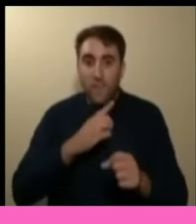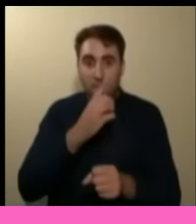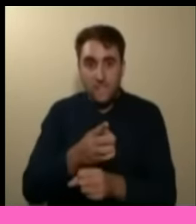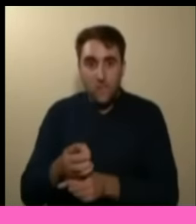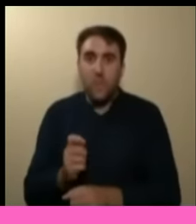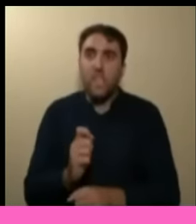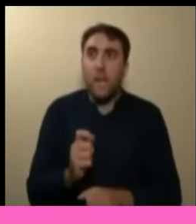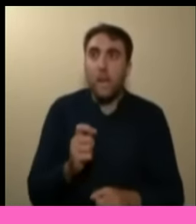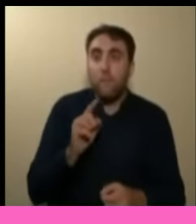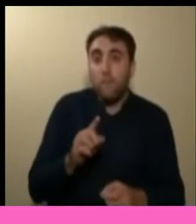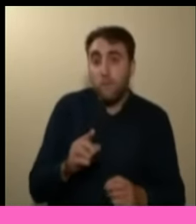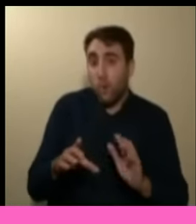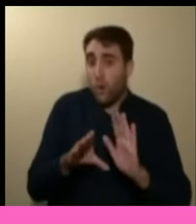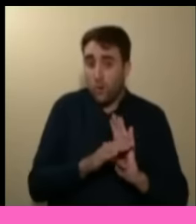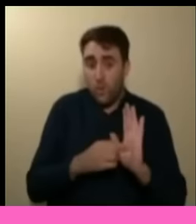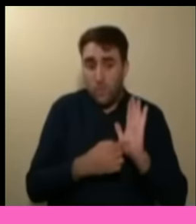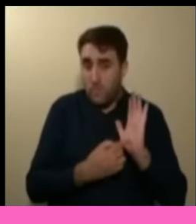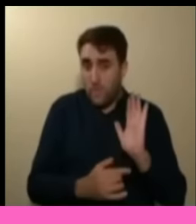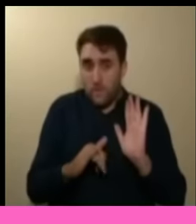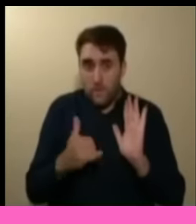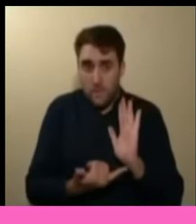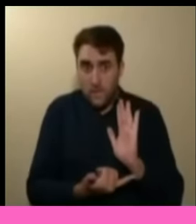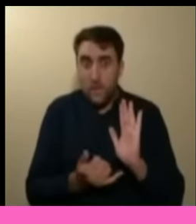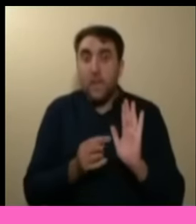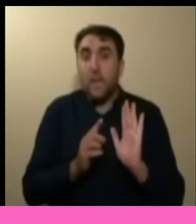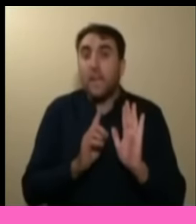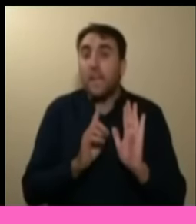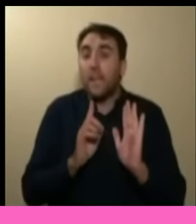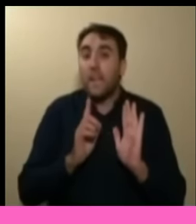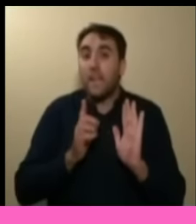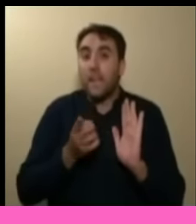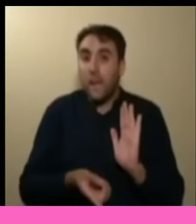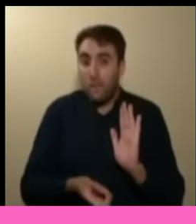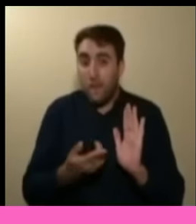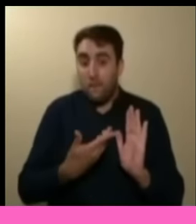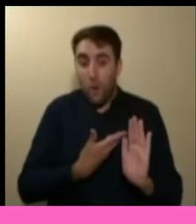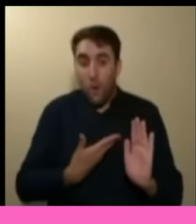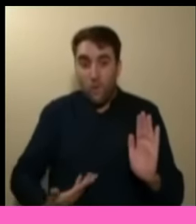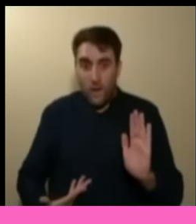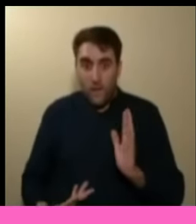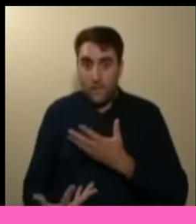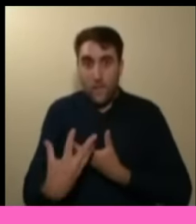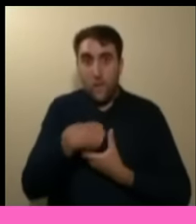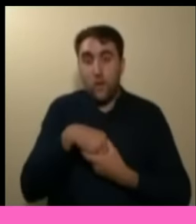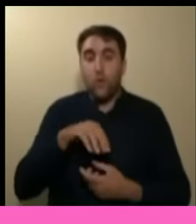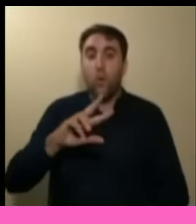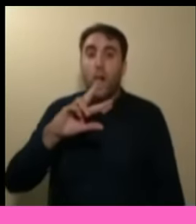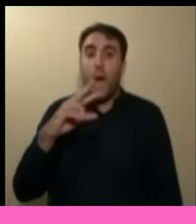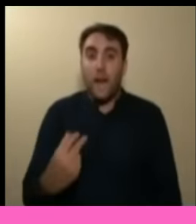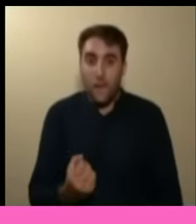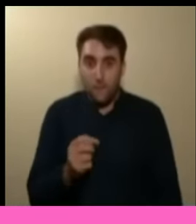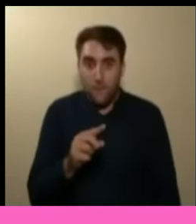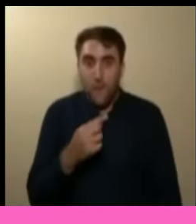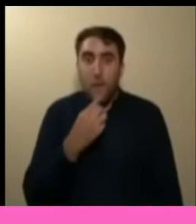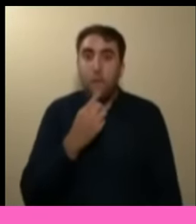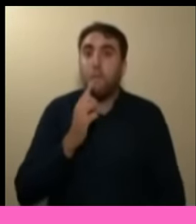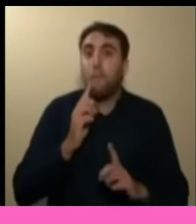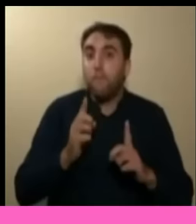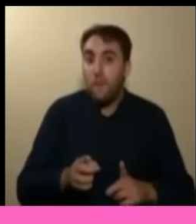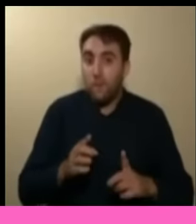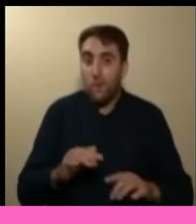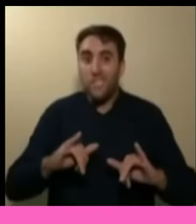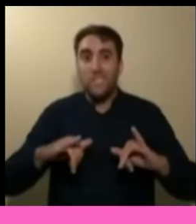que la Constitución establece y que establece en la gobernanza de la ANEP. En ese sentido, en